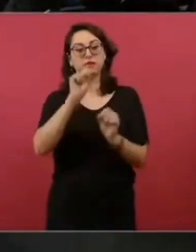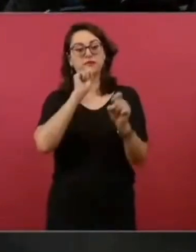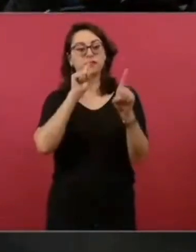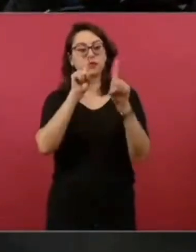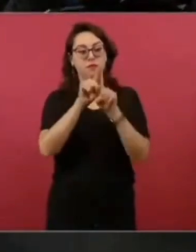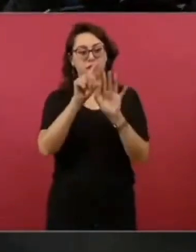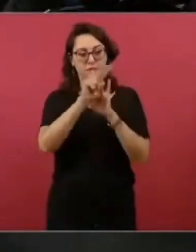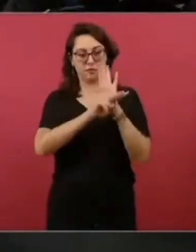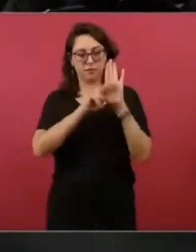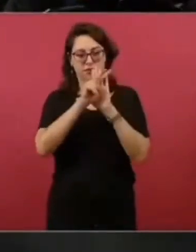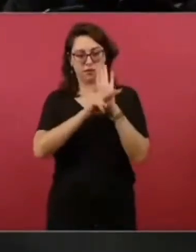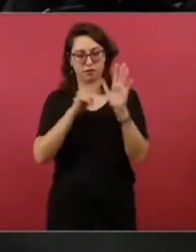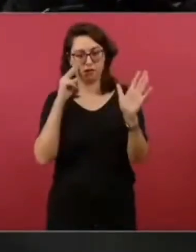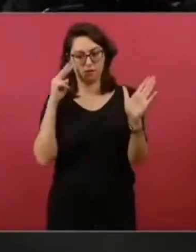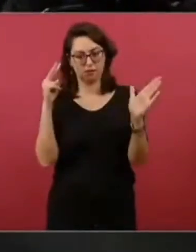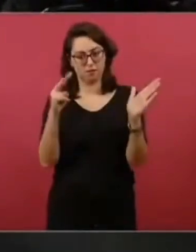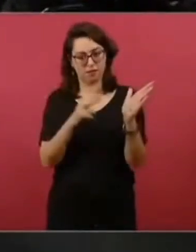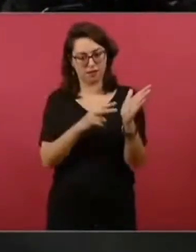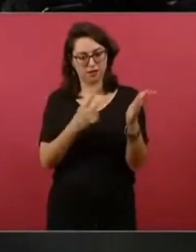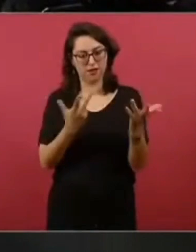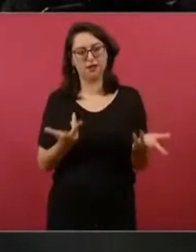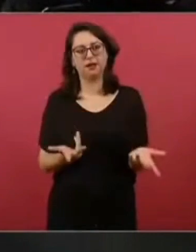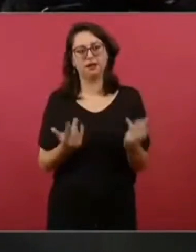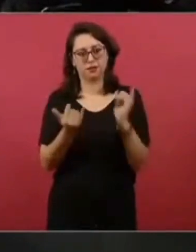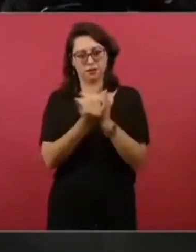no Junco, porque es